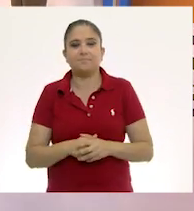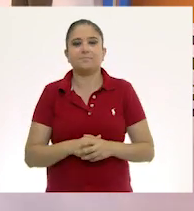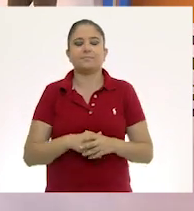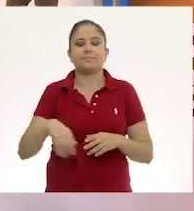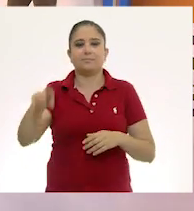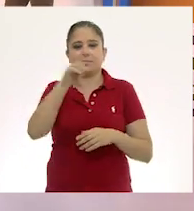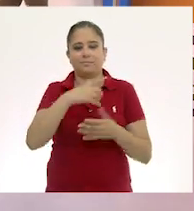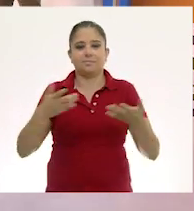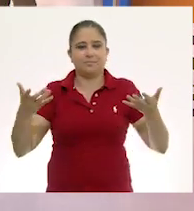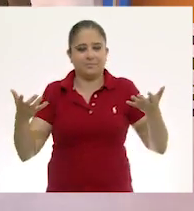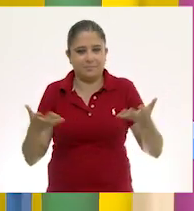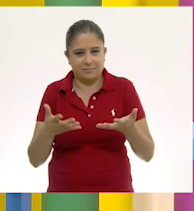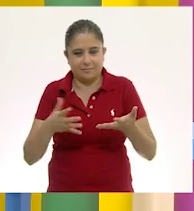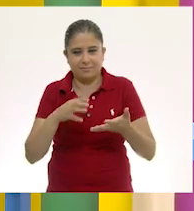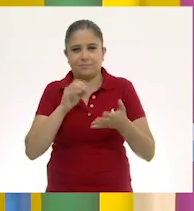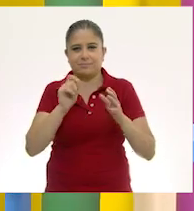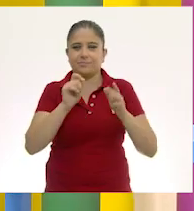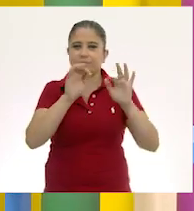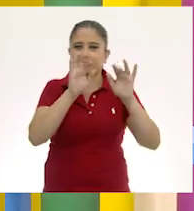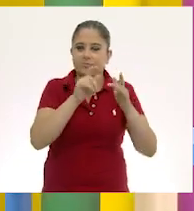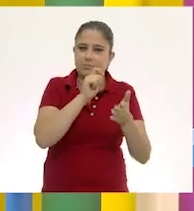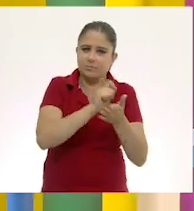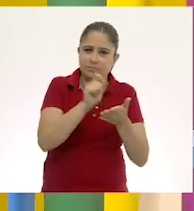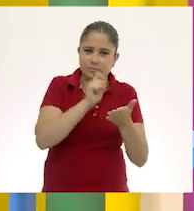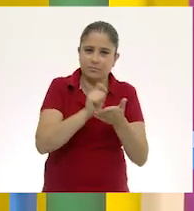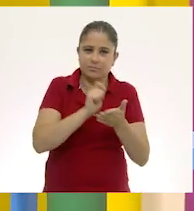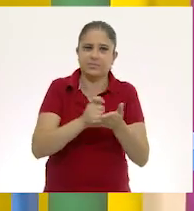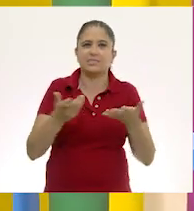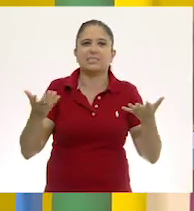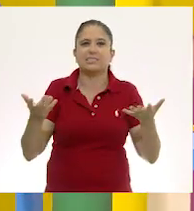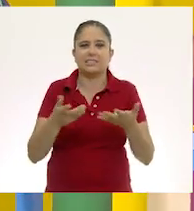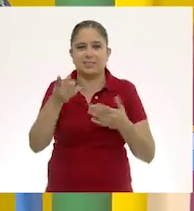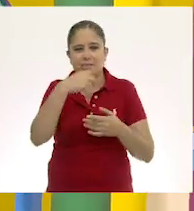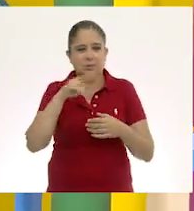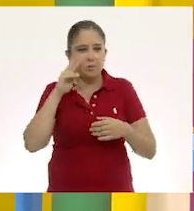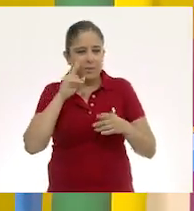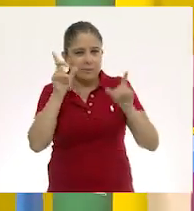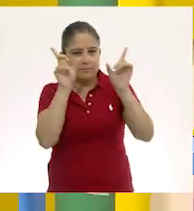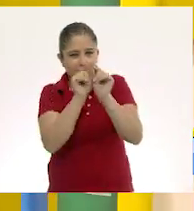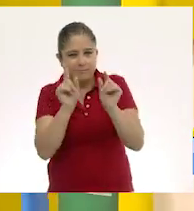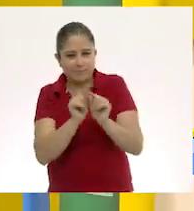un reporte de lo que hemos ido recopilando